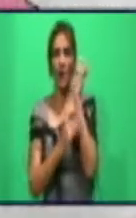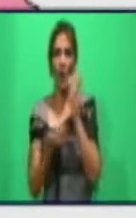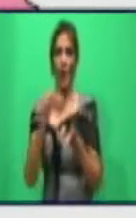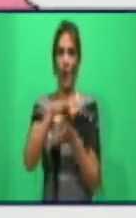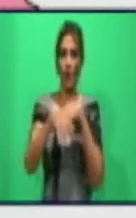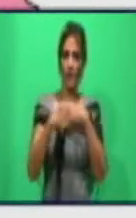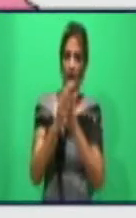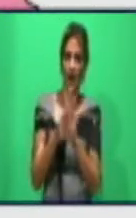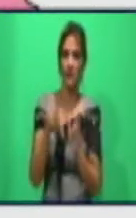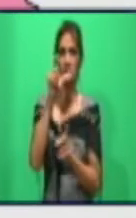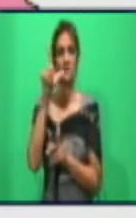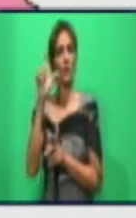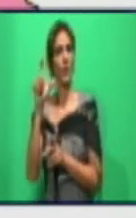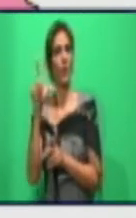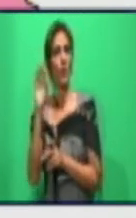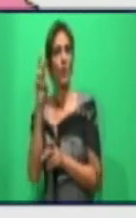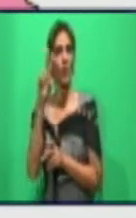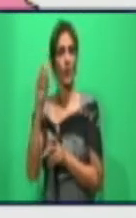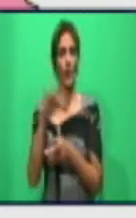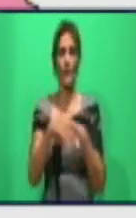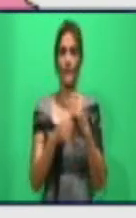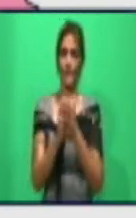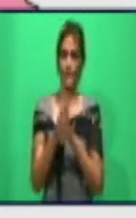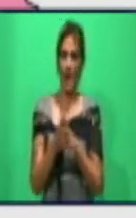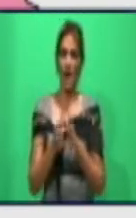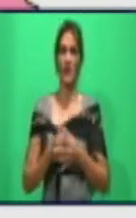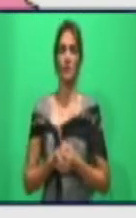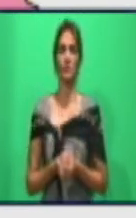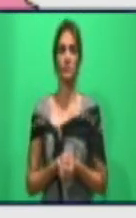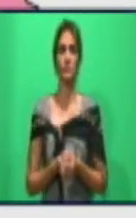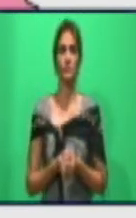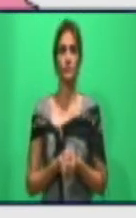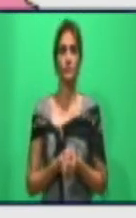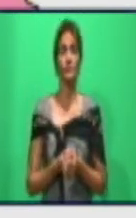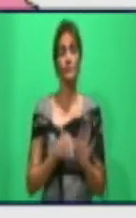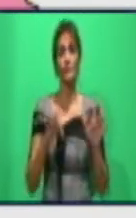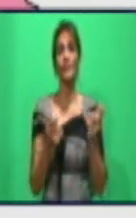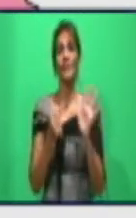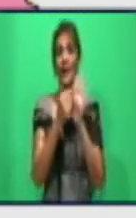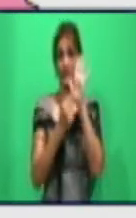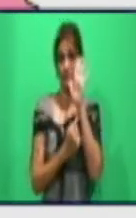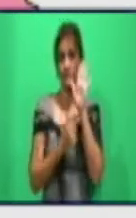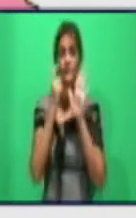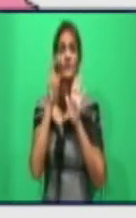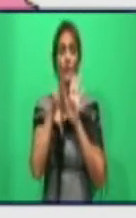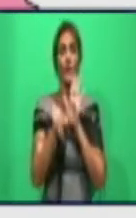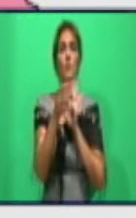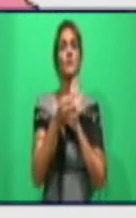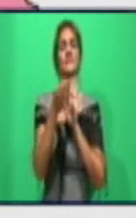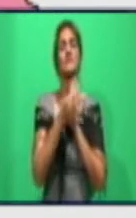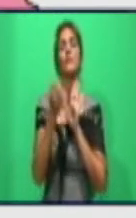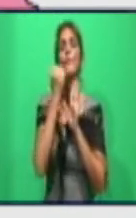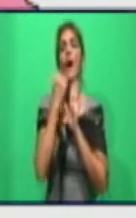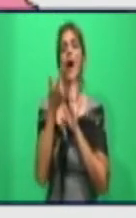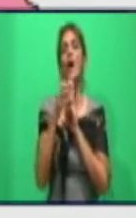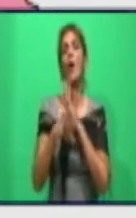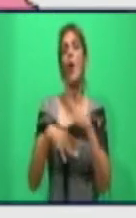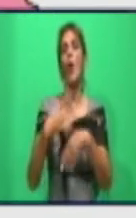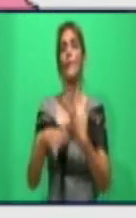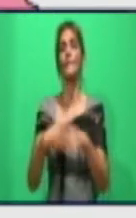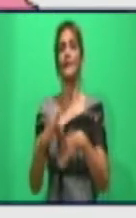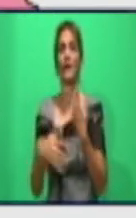no sé si habrá por ahí ajá aquí aparecen los municipios más complicados que coinciden ser como veremos